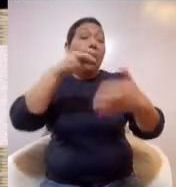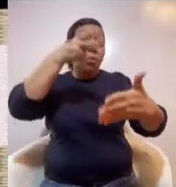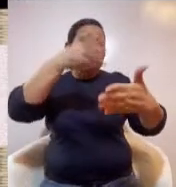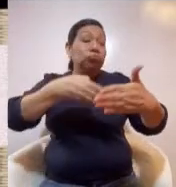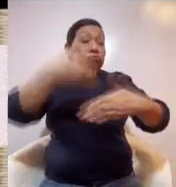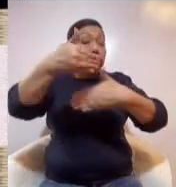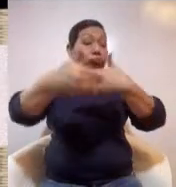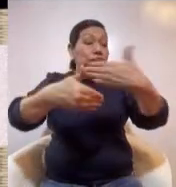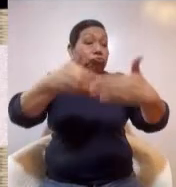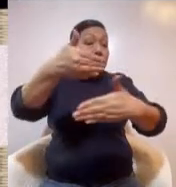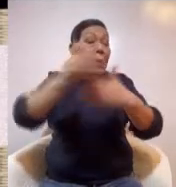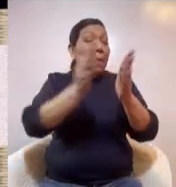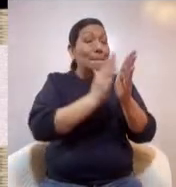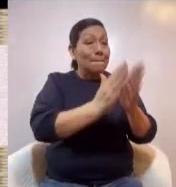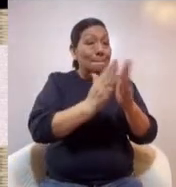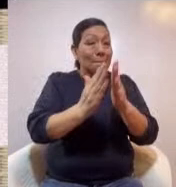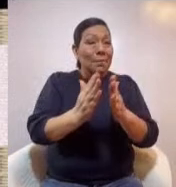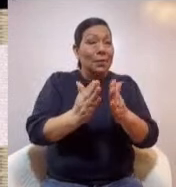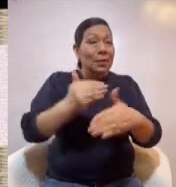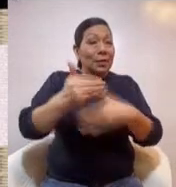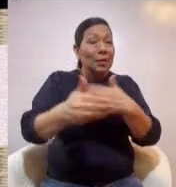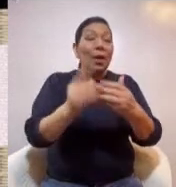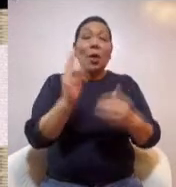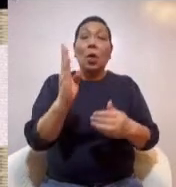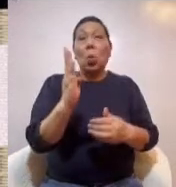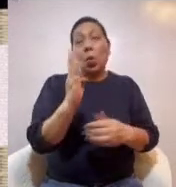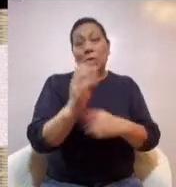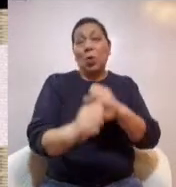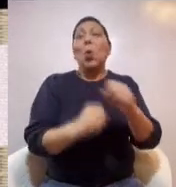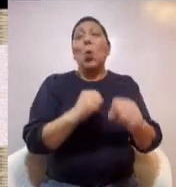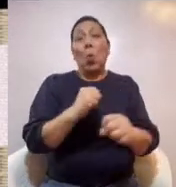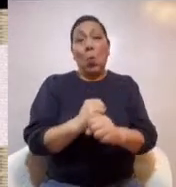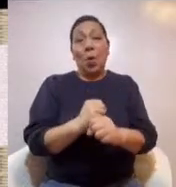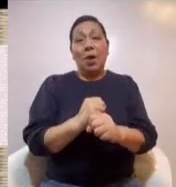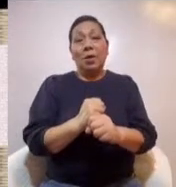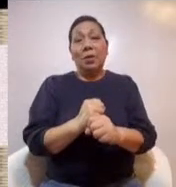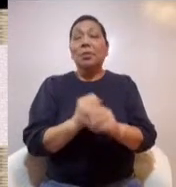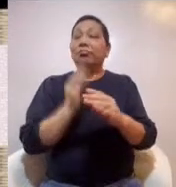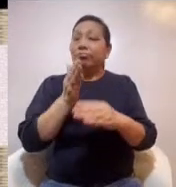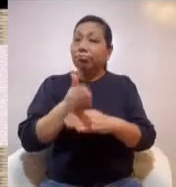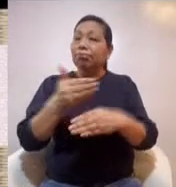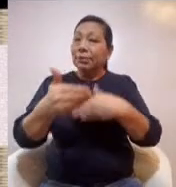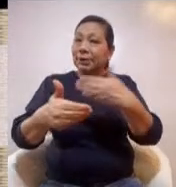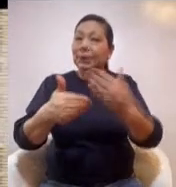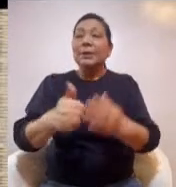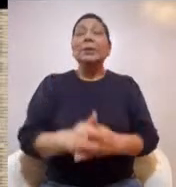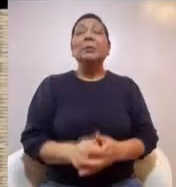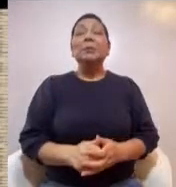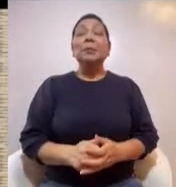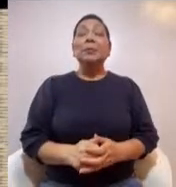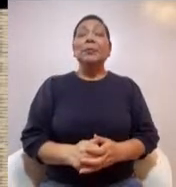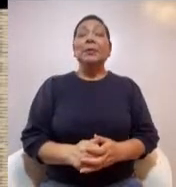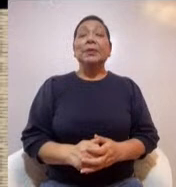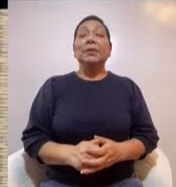las rondas van avanzando en la medida en que transcurren cada 4 años esa evaluación. Bien,